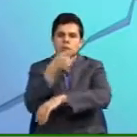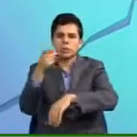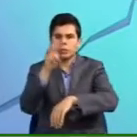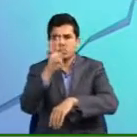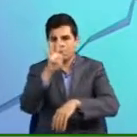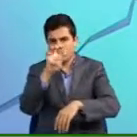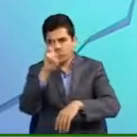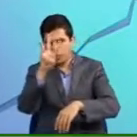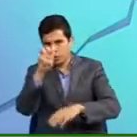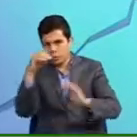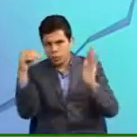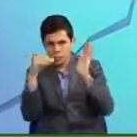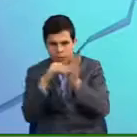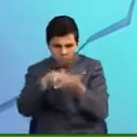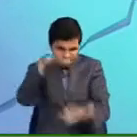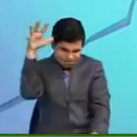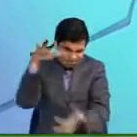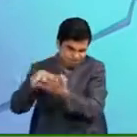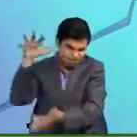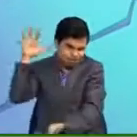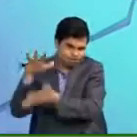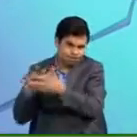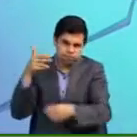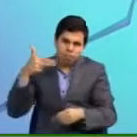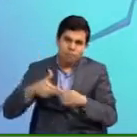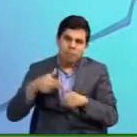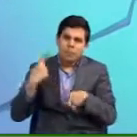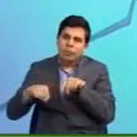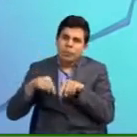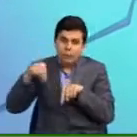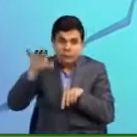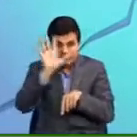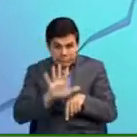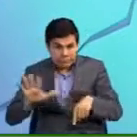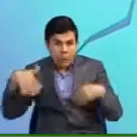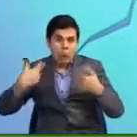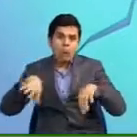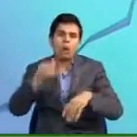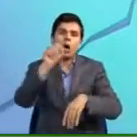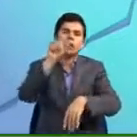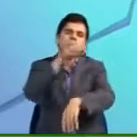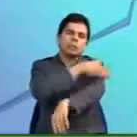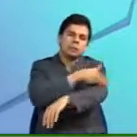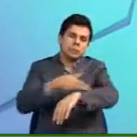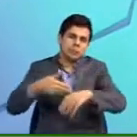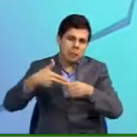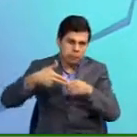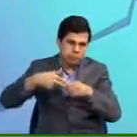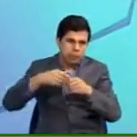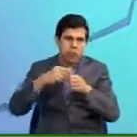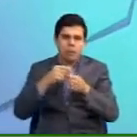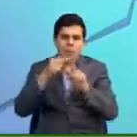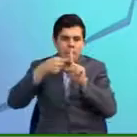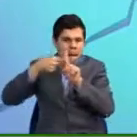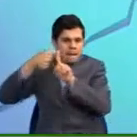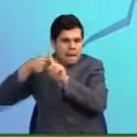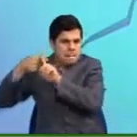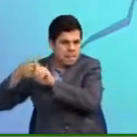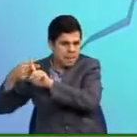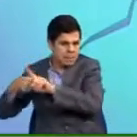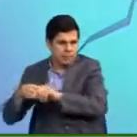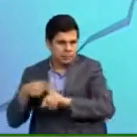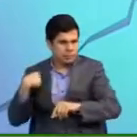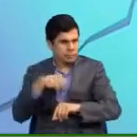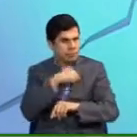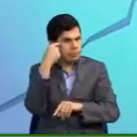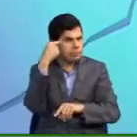a precio diferencial también es cierto que la región consume cerca de 11 millones de galones mensualmente en esa medida consideramos